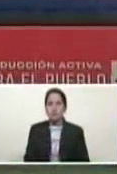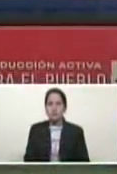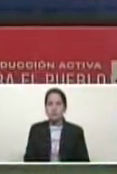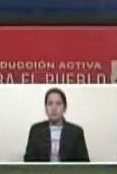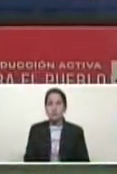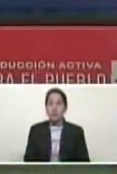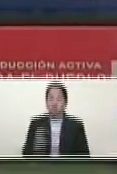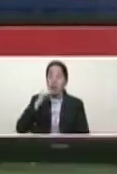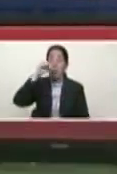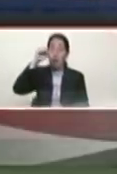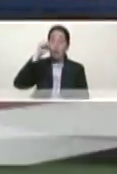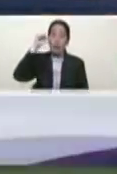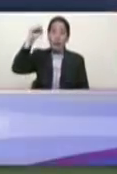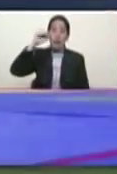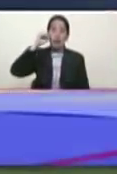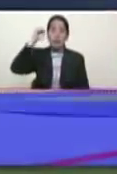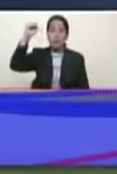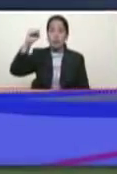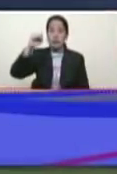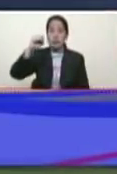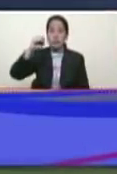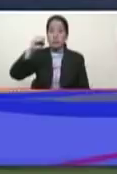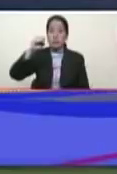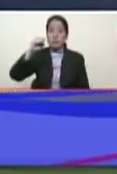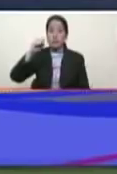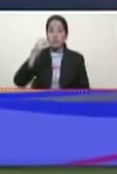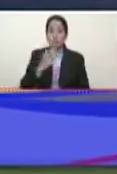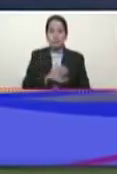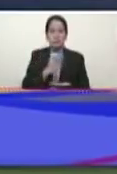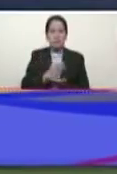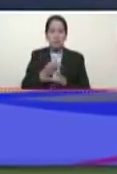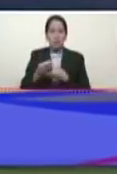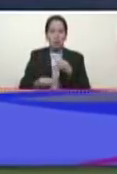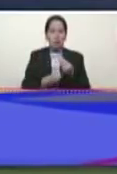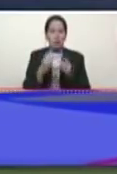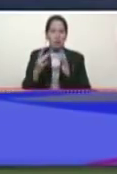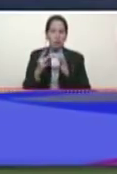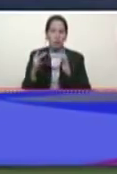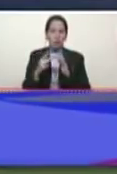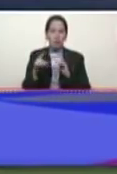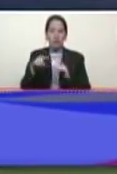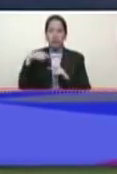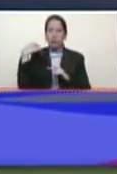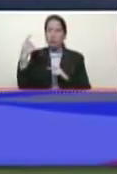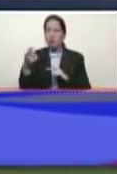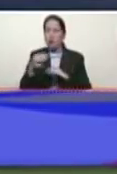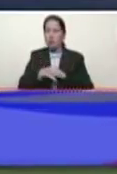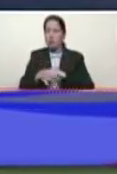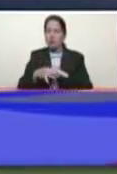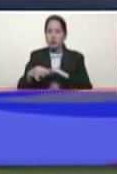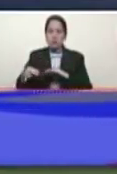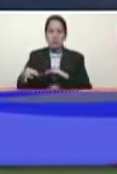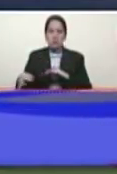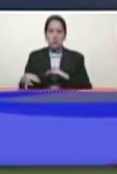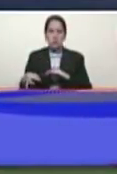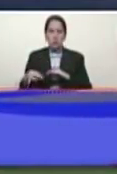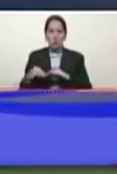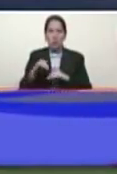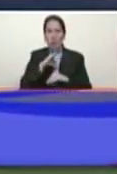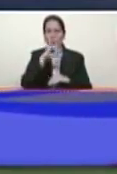vencer, vencer, vencer. Vamos a hacer un pase allá, en el municipio José Félix